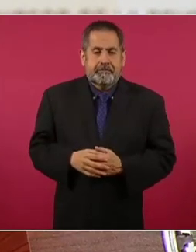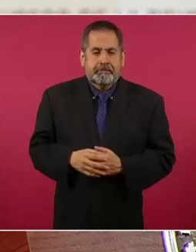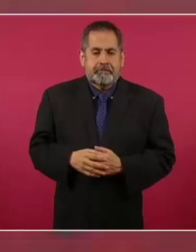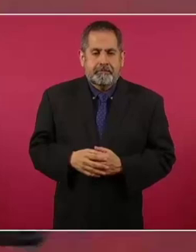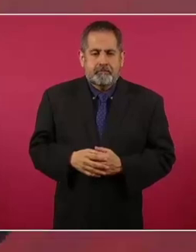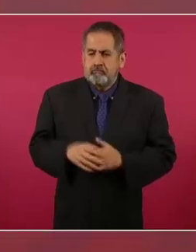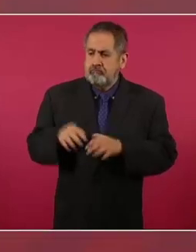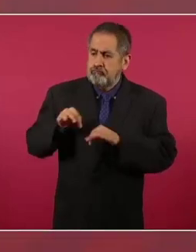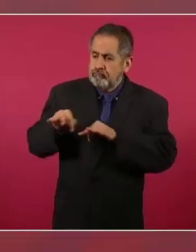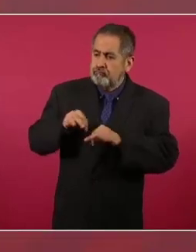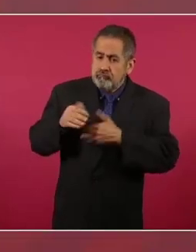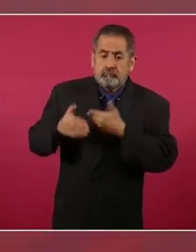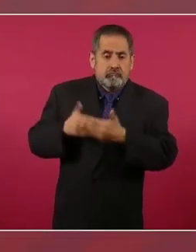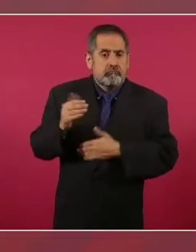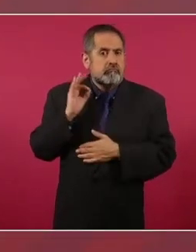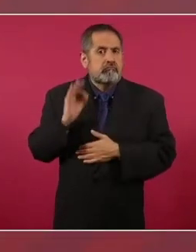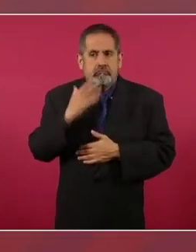está trabajando,